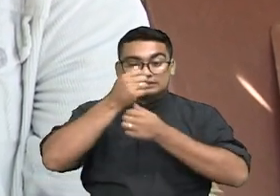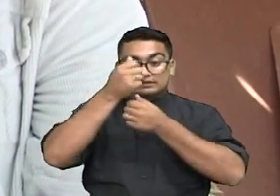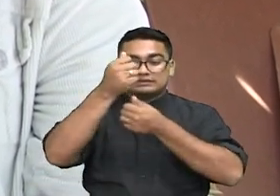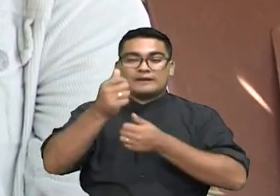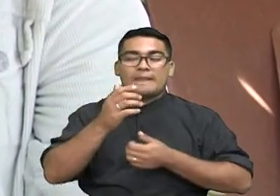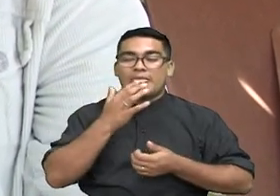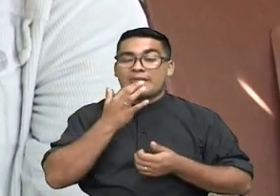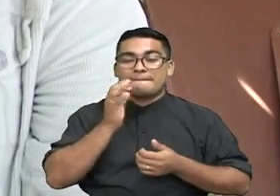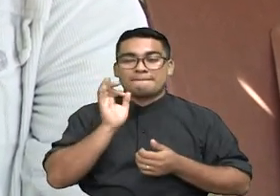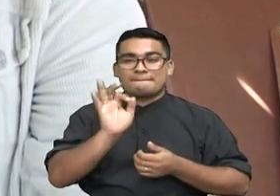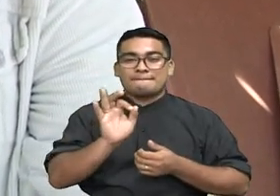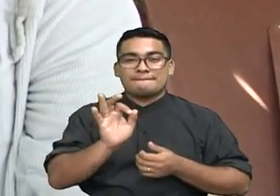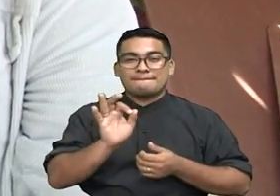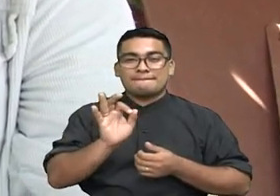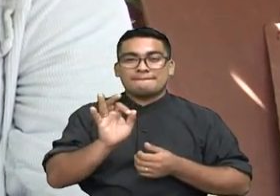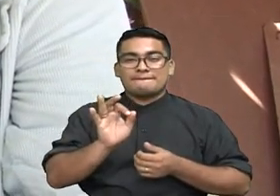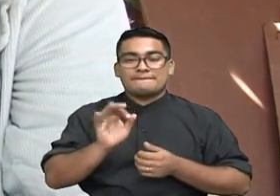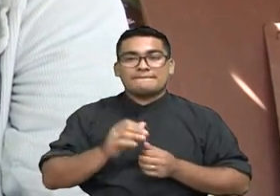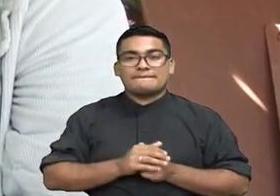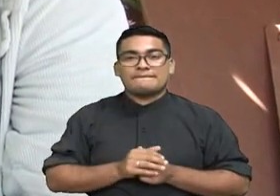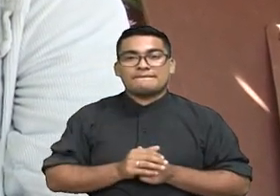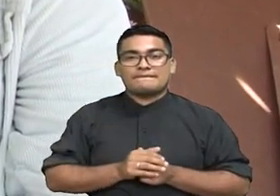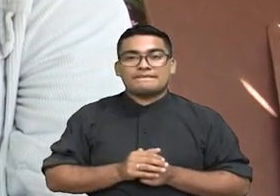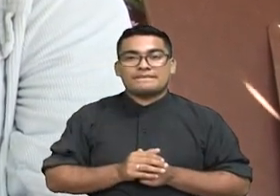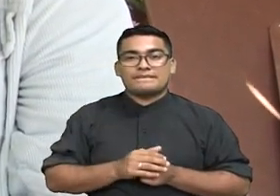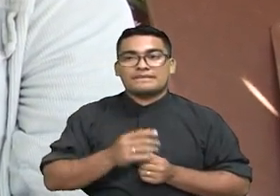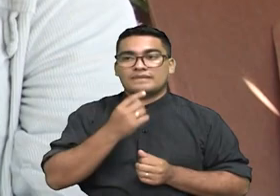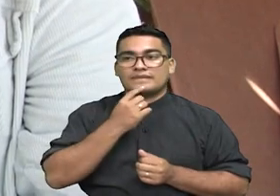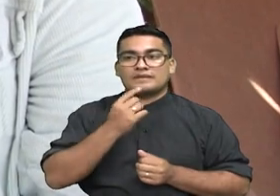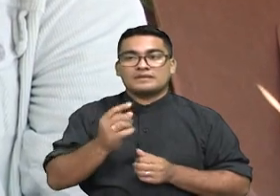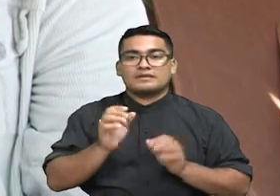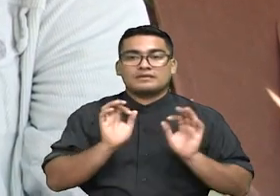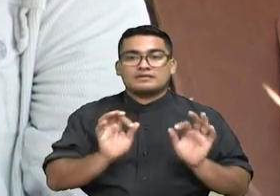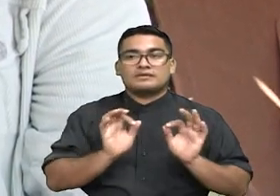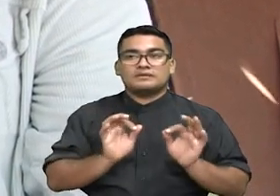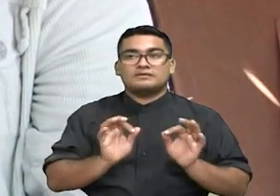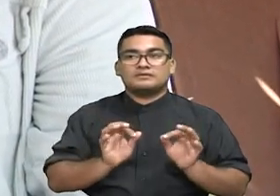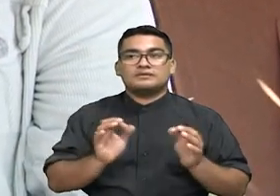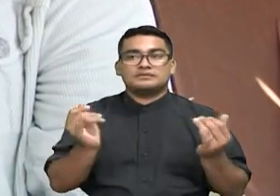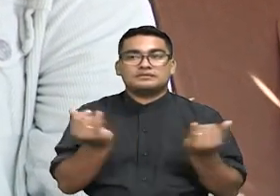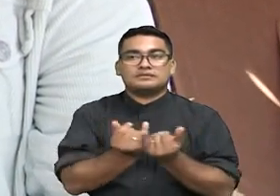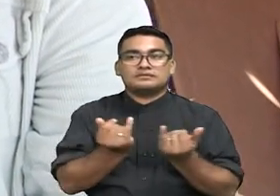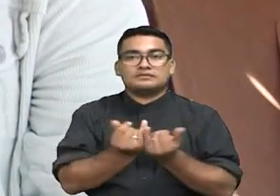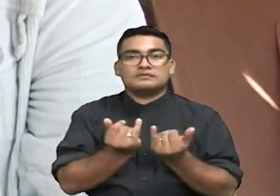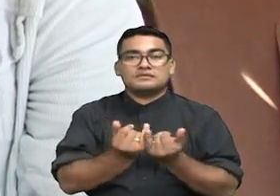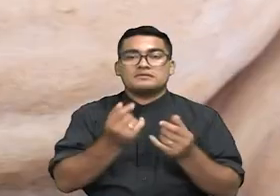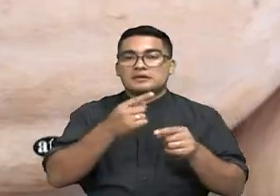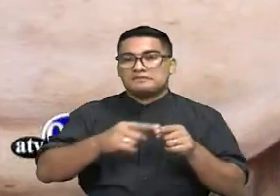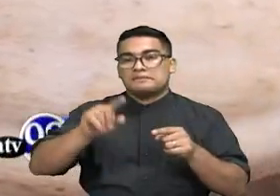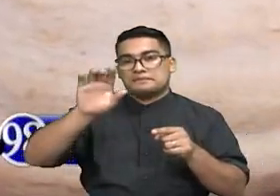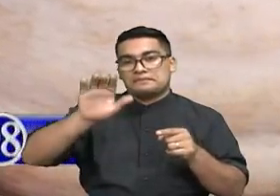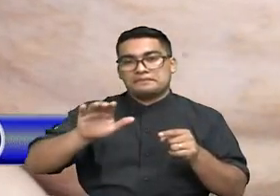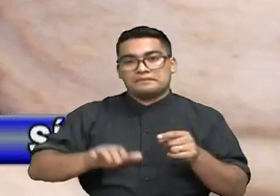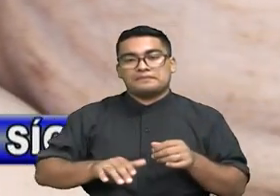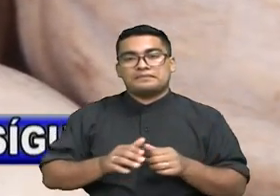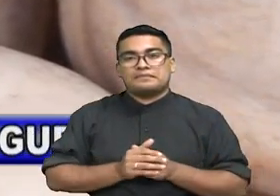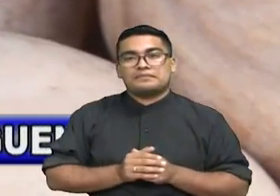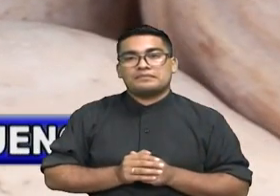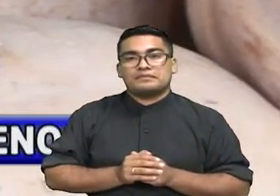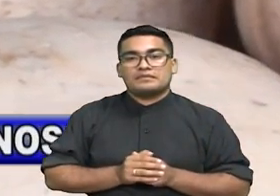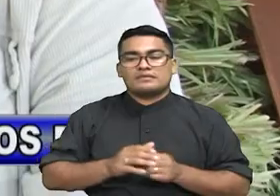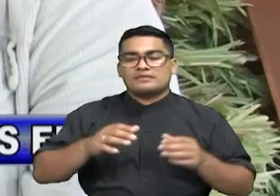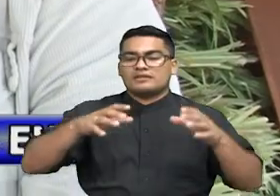dulce, suave, y conforme lleve el producto, más barato se le da. ¿El ayote, cómo